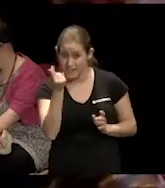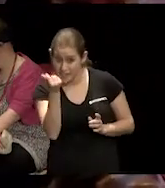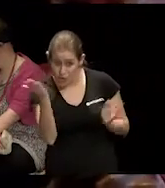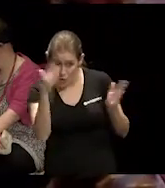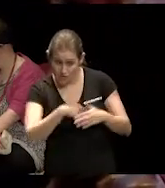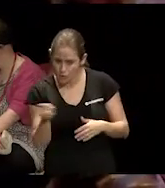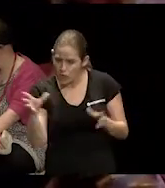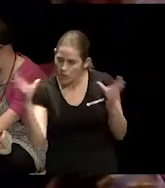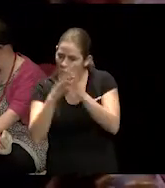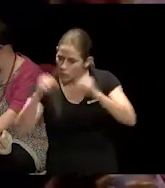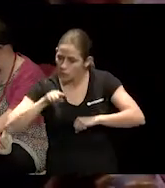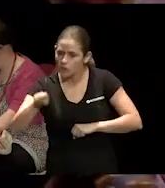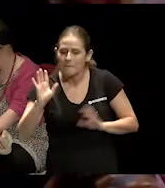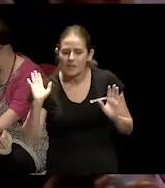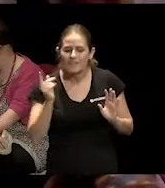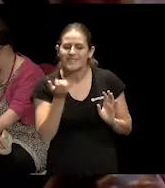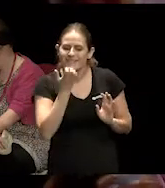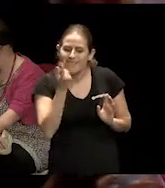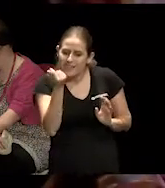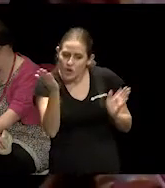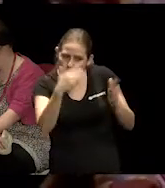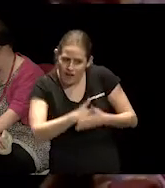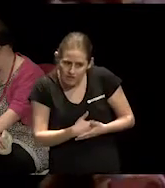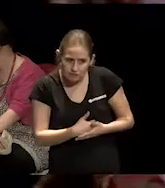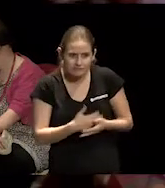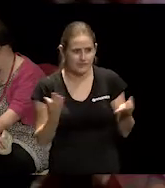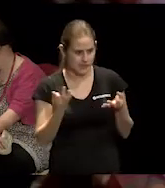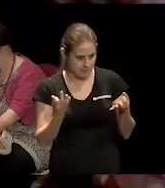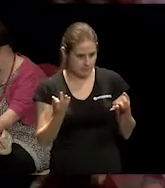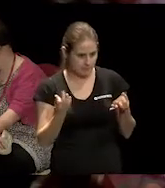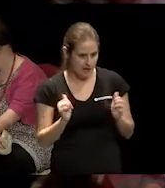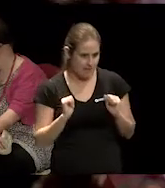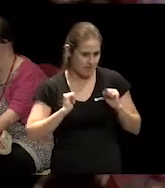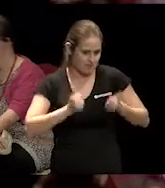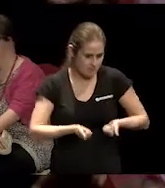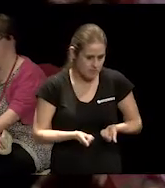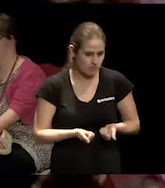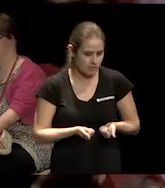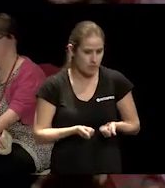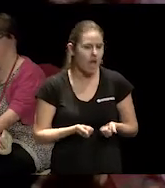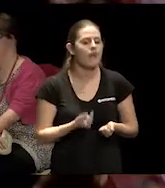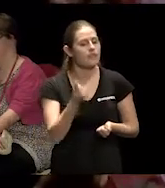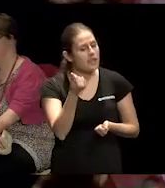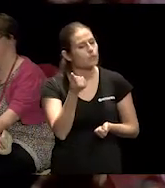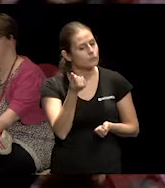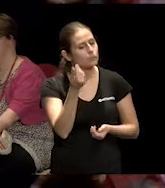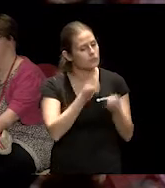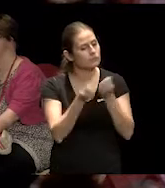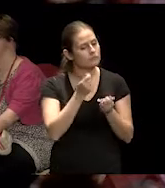ya estábamos metidos en harina y tal, el presupuesto bajó a mínimos y fue la Trilateral